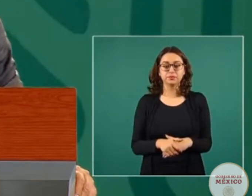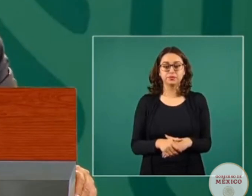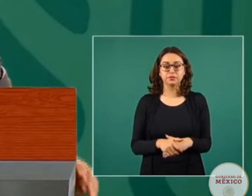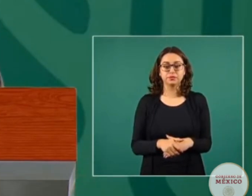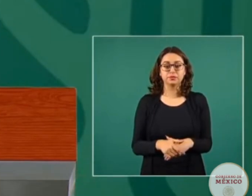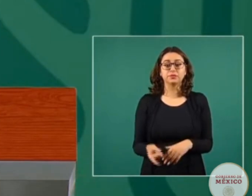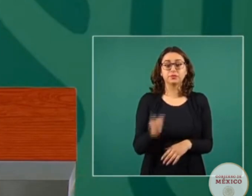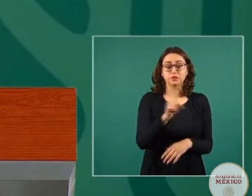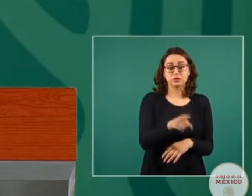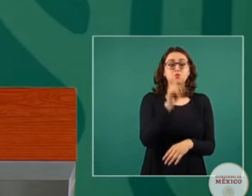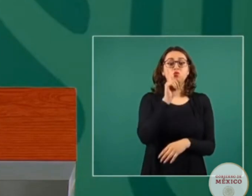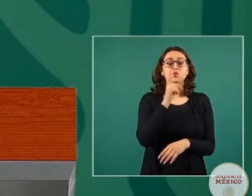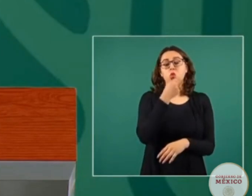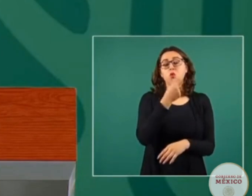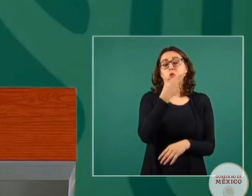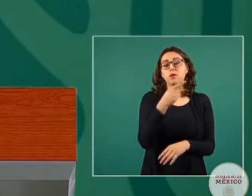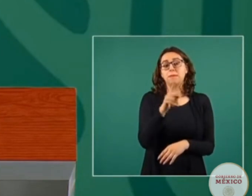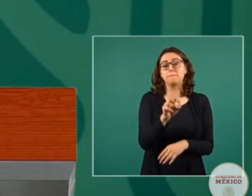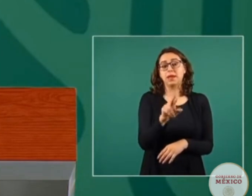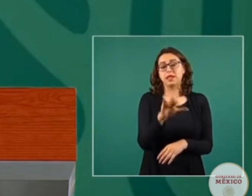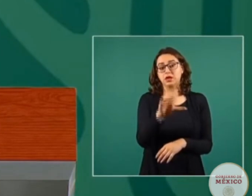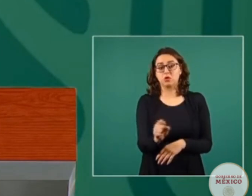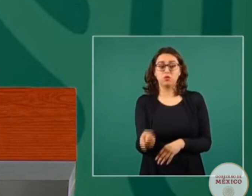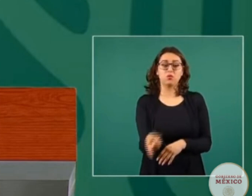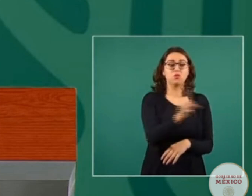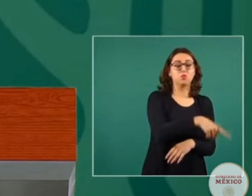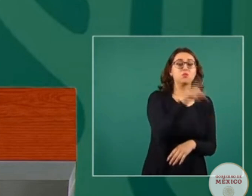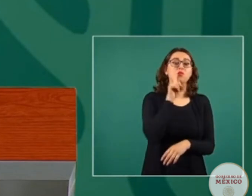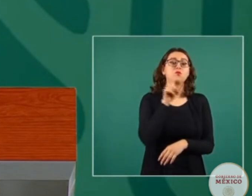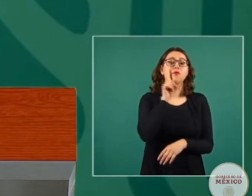enamoró de Casilda, se llamaba la joven,